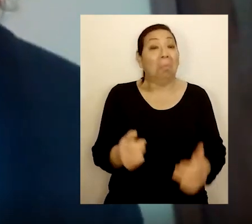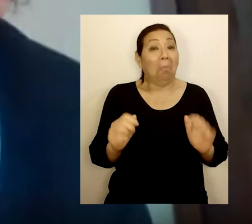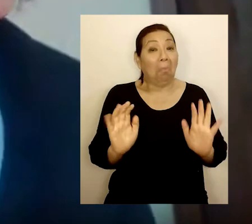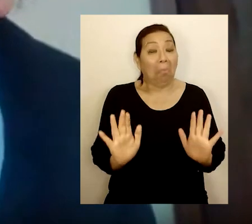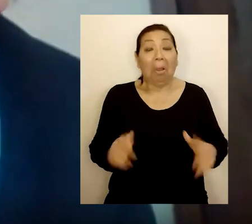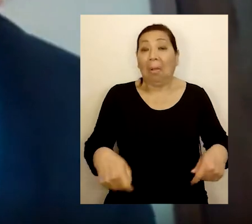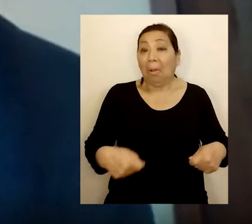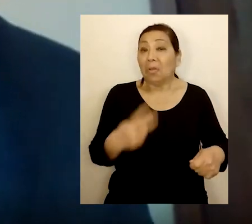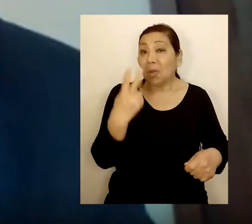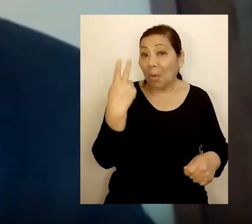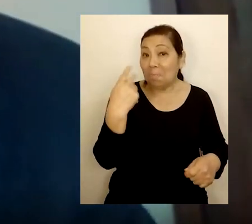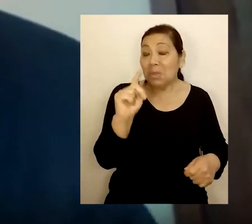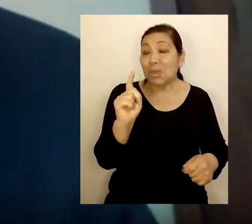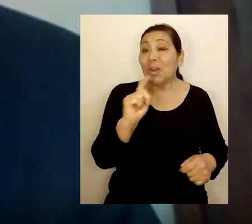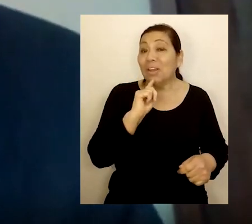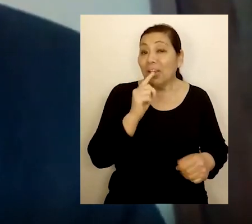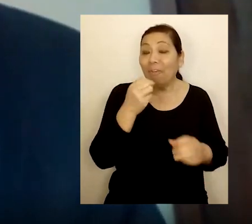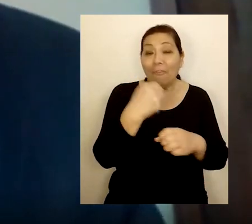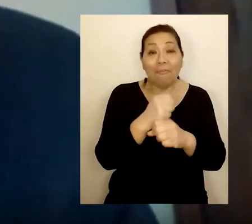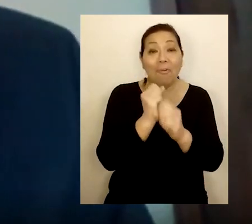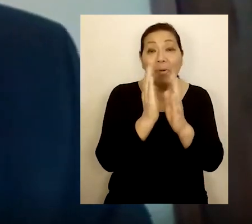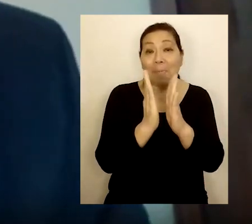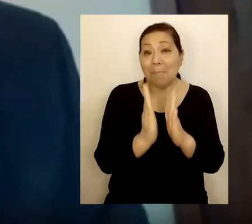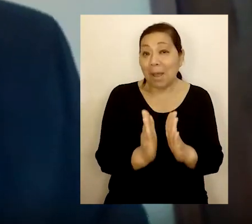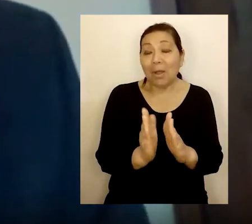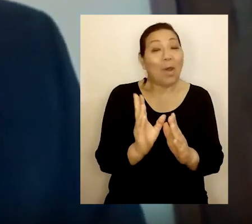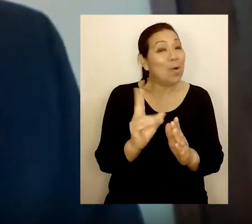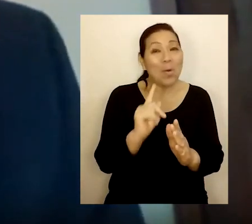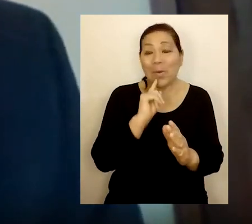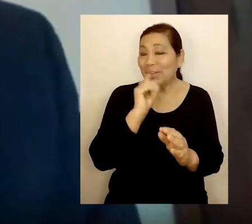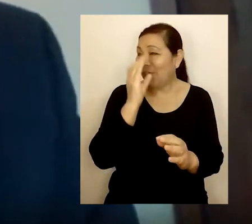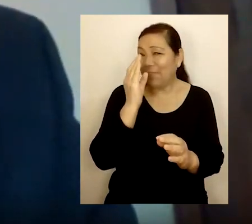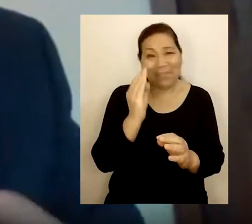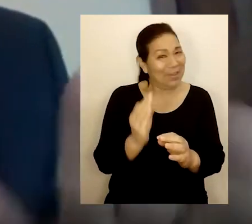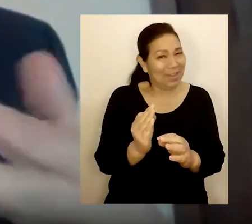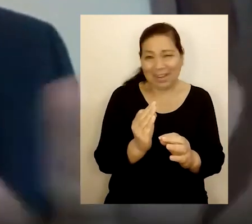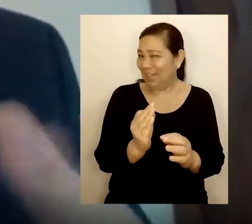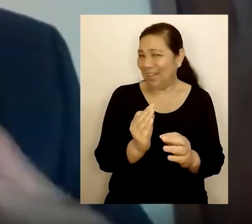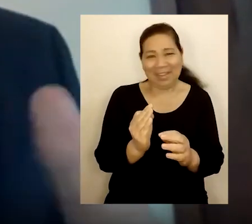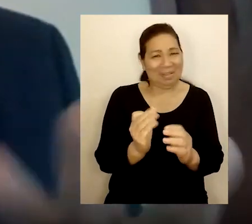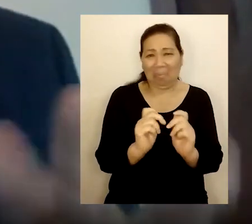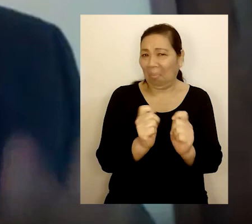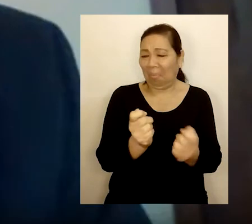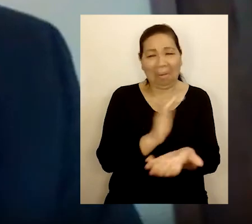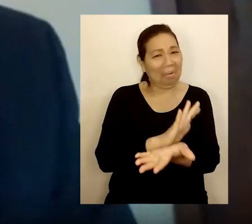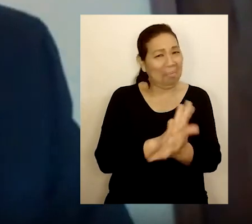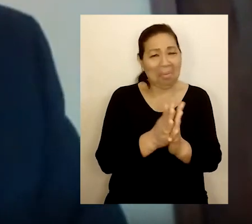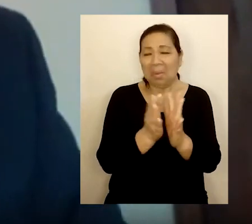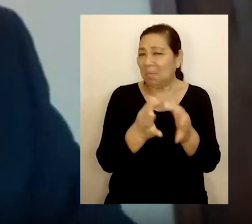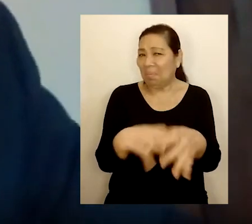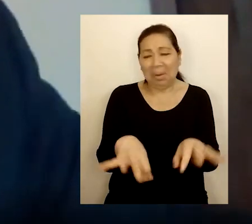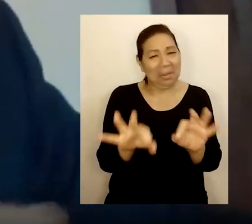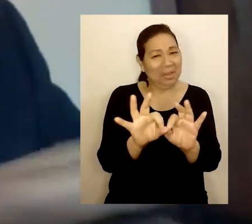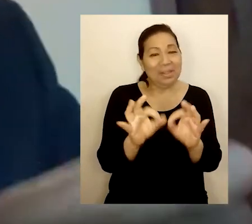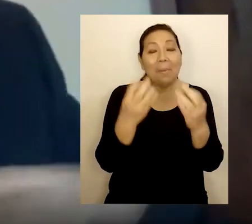bueno, ese gasto de 2 millones es formal, no es real, así que no le debemos dar mucha